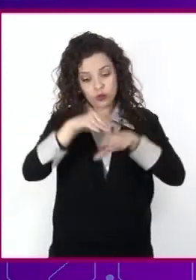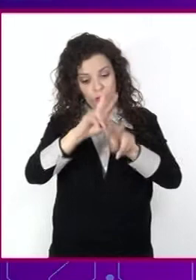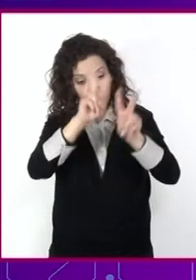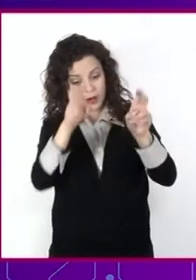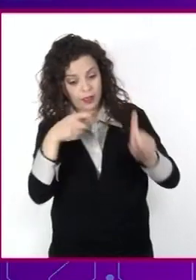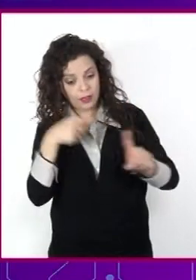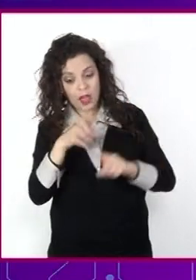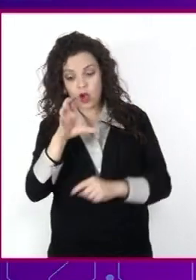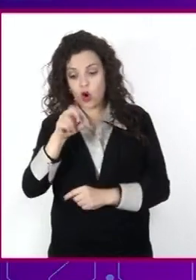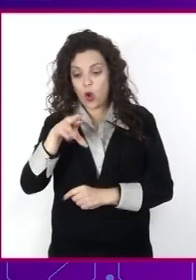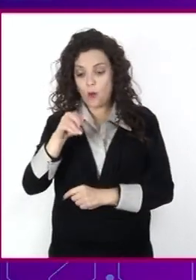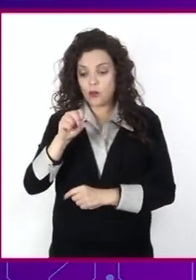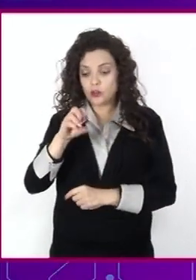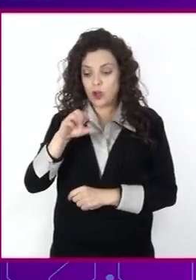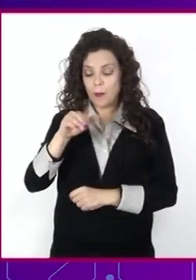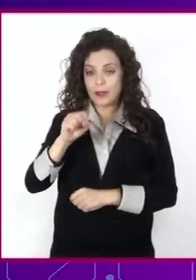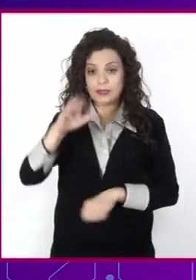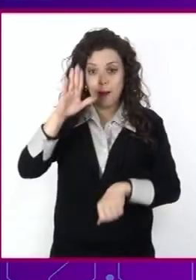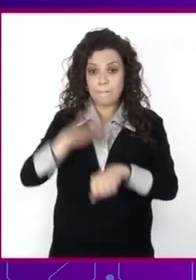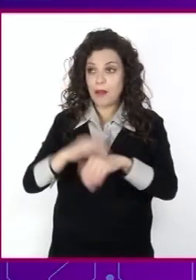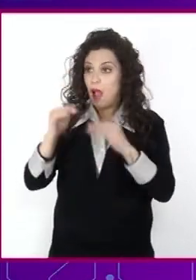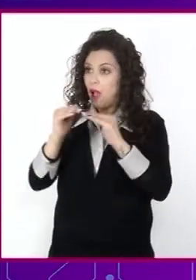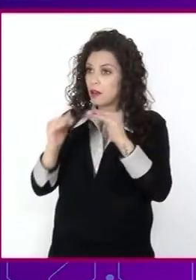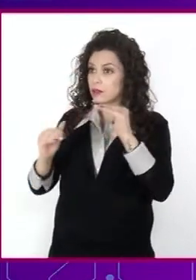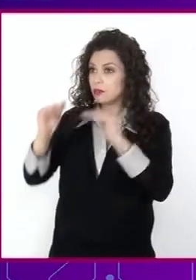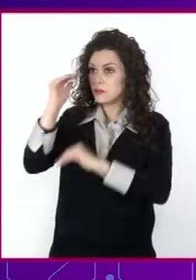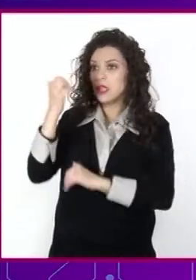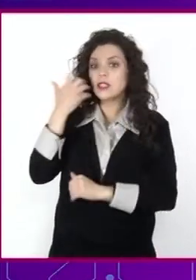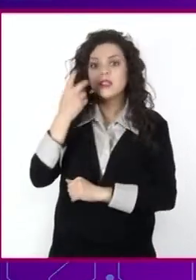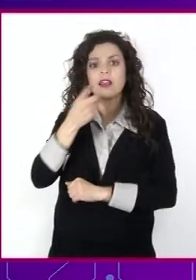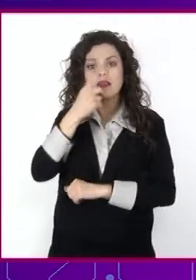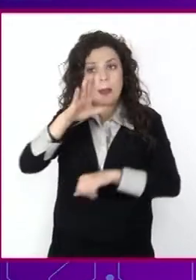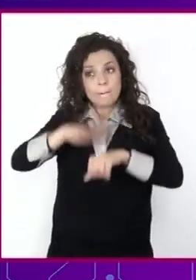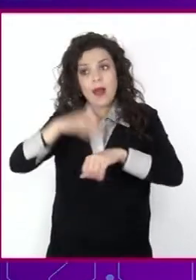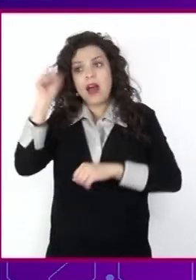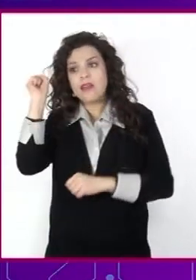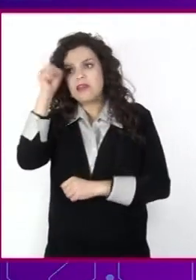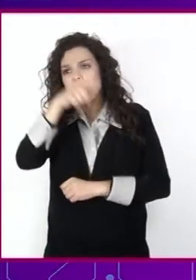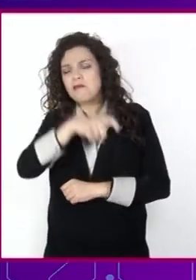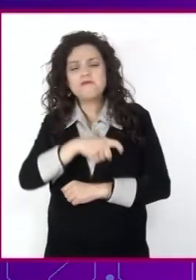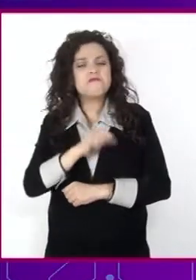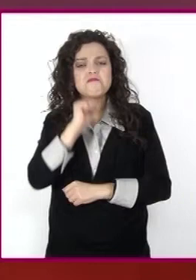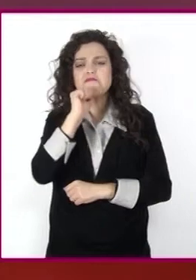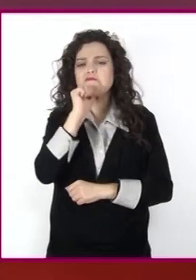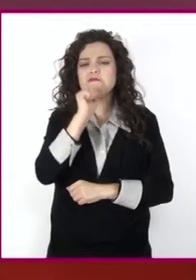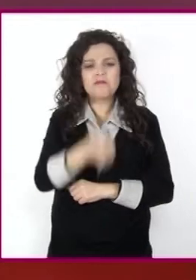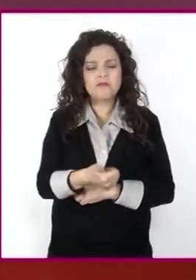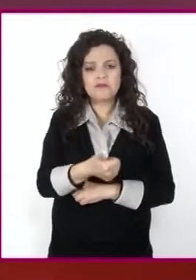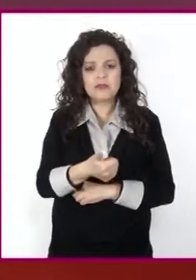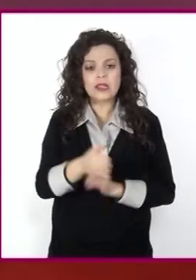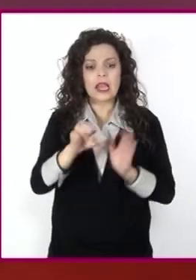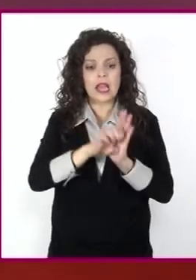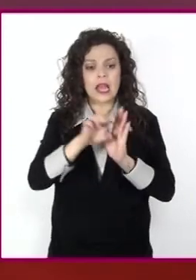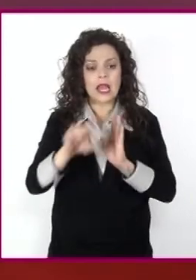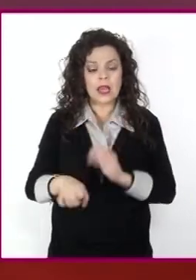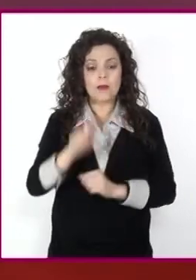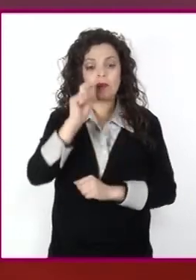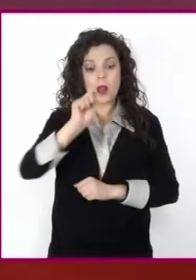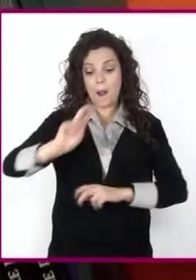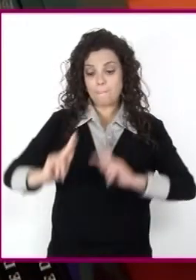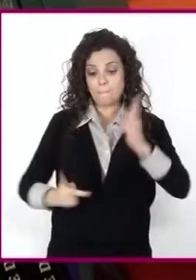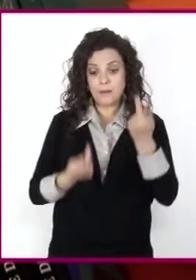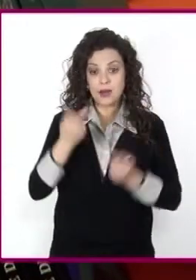un número mayor de cromosomas no implica mayor complejidad. por ejemplo, en el reino Plantae podemos